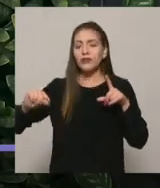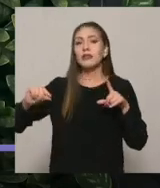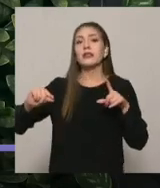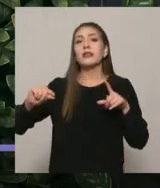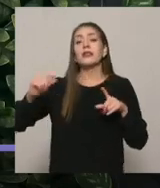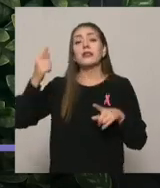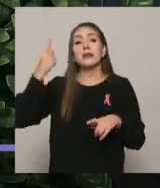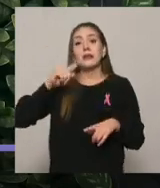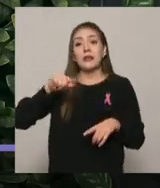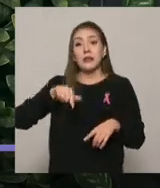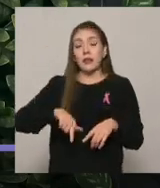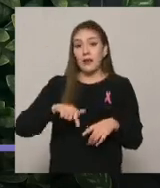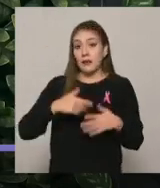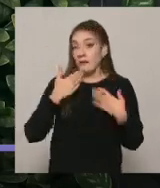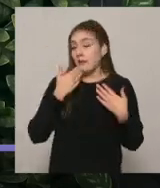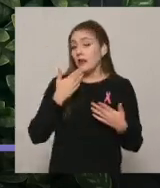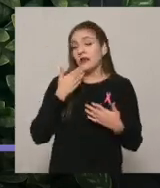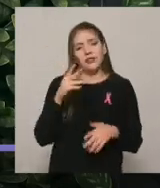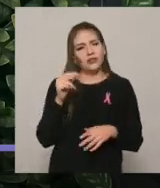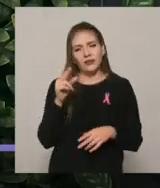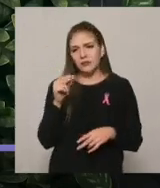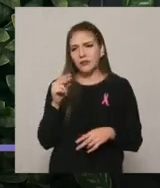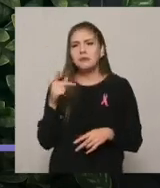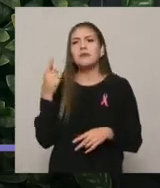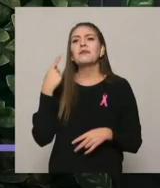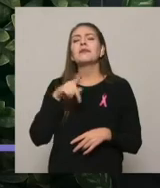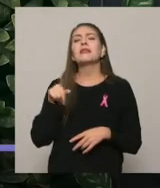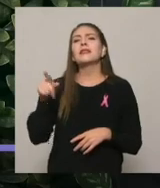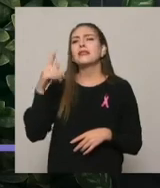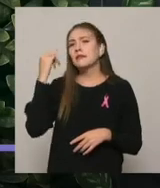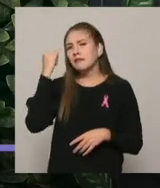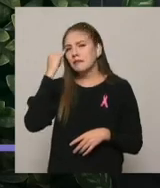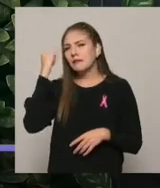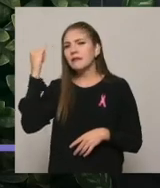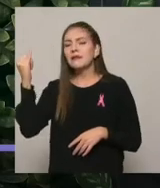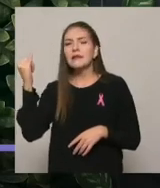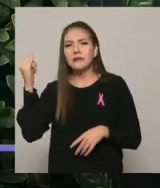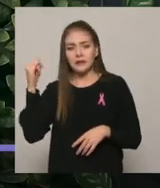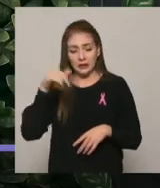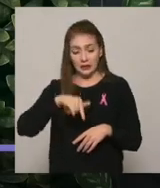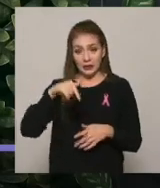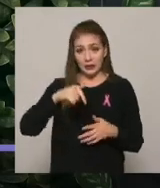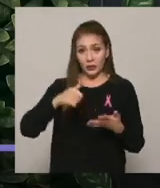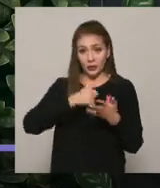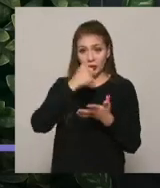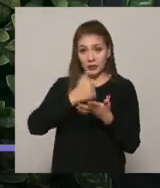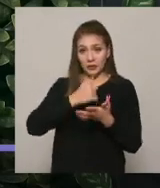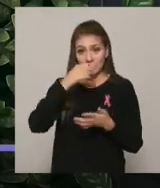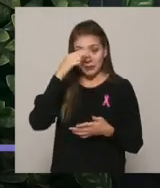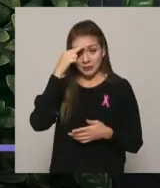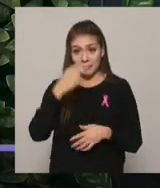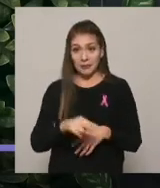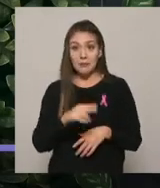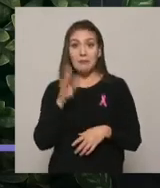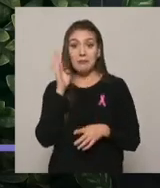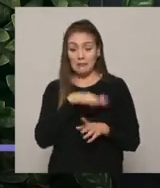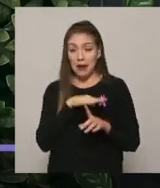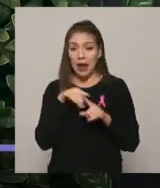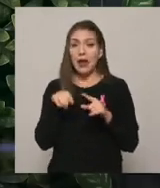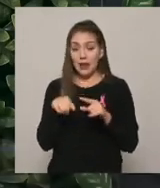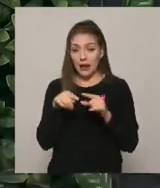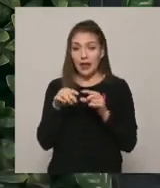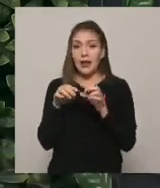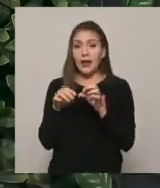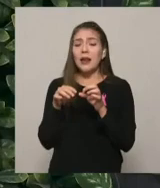decir que aquí estemos bien, pero imagínate, Mariana, si aquí en la Ciudad de México estamos mal, ¿cómo estará en el interior